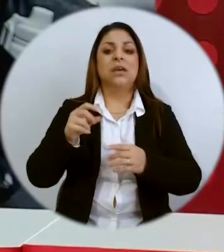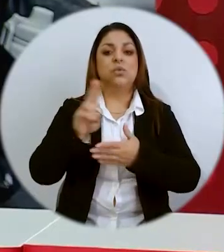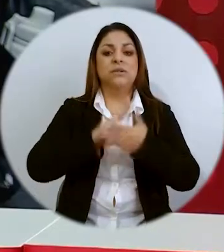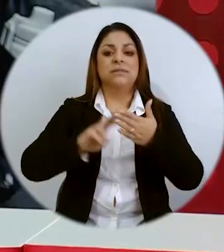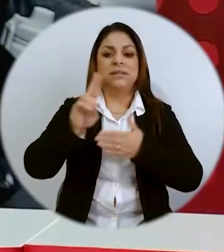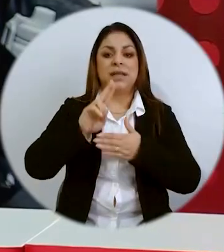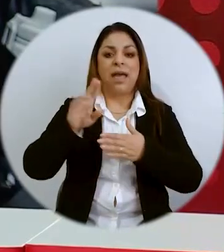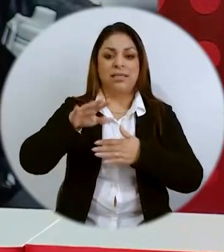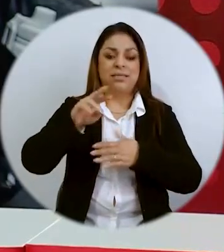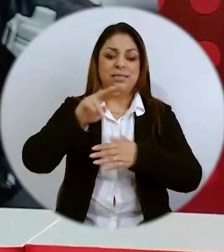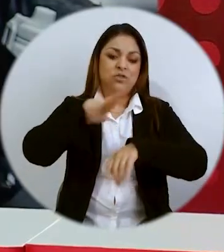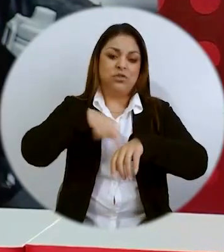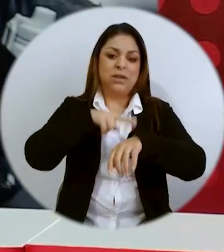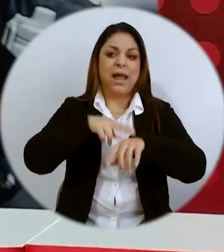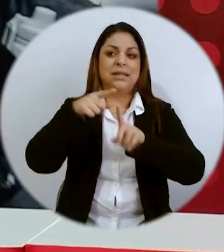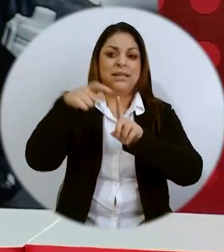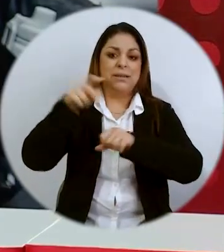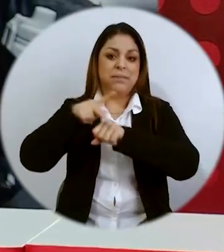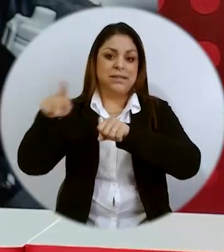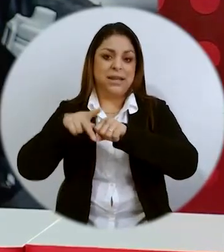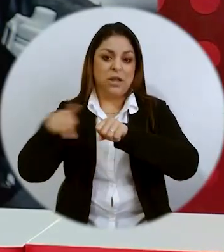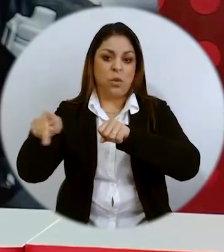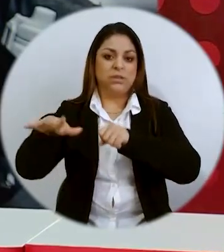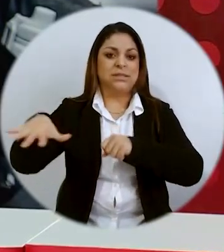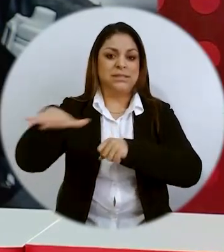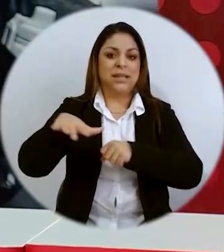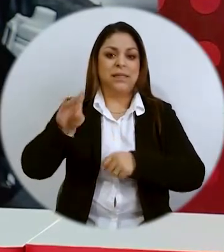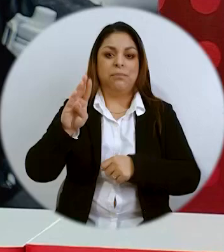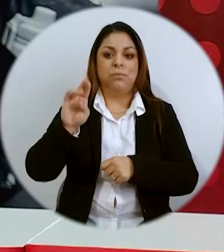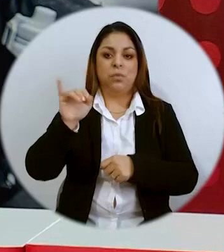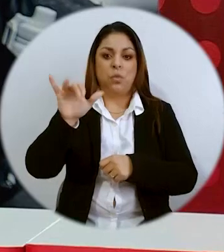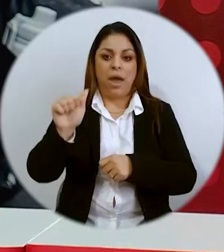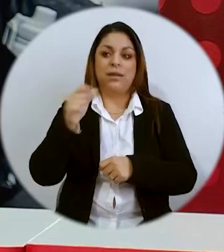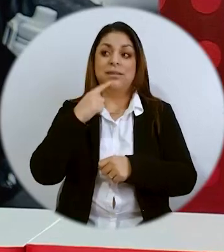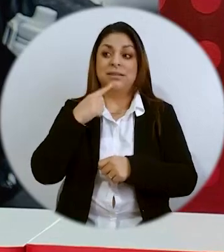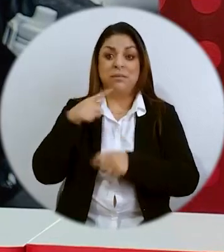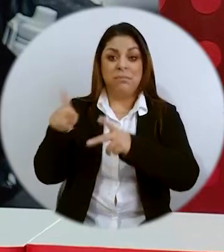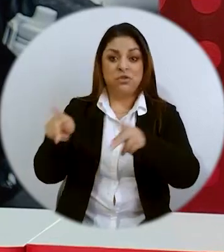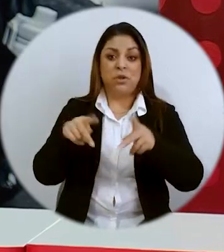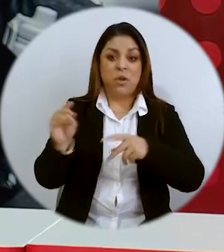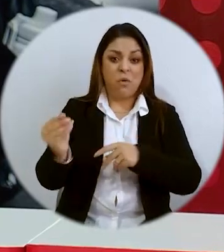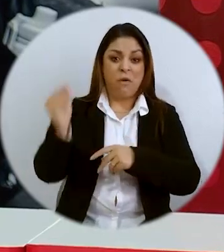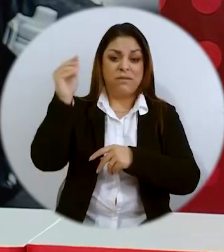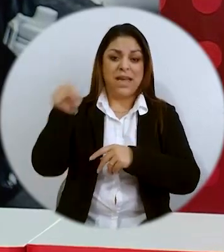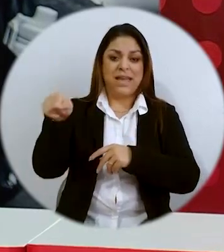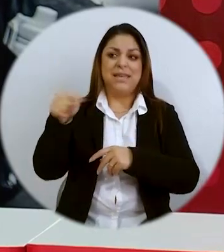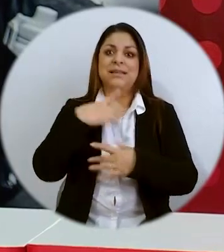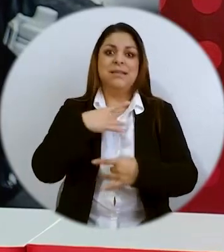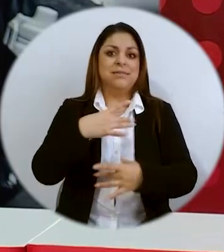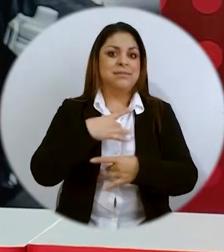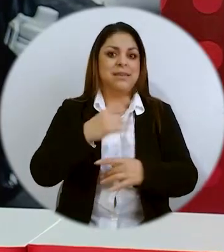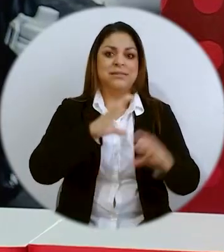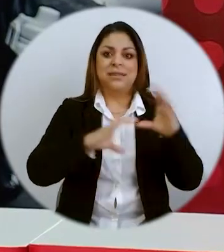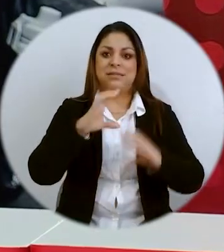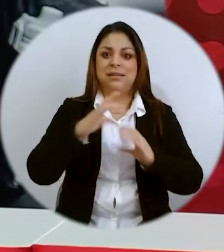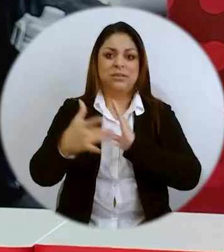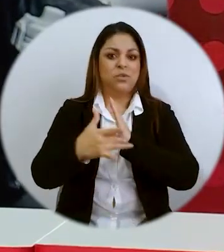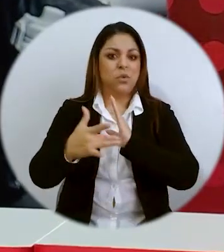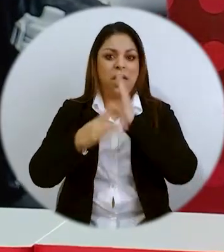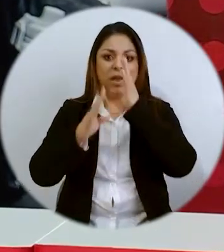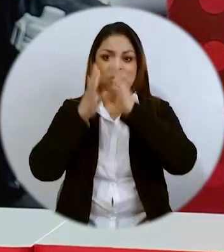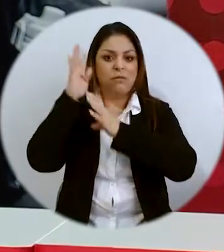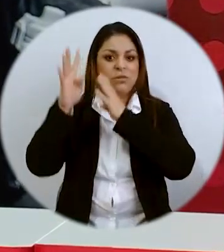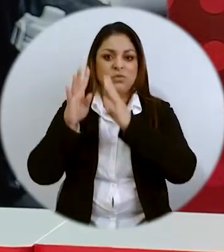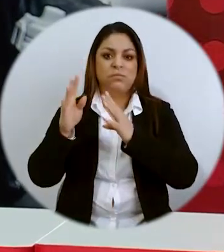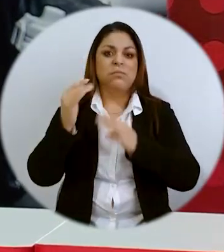Pérez Celedón, y nos explicó que los jóvenes de la zona muestran muchísimo interés en los temas de ciencia, tecnología e